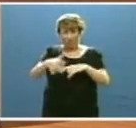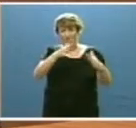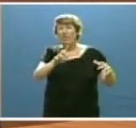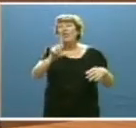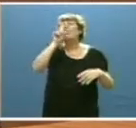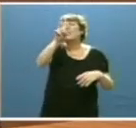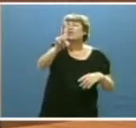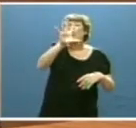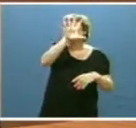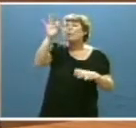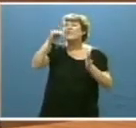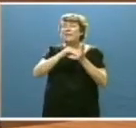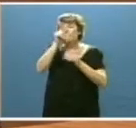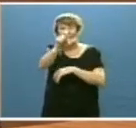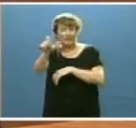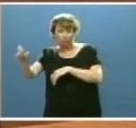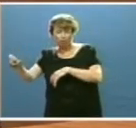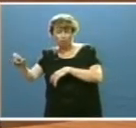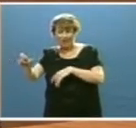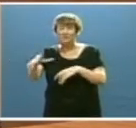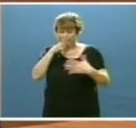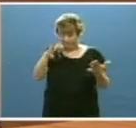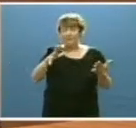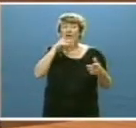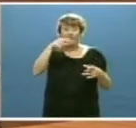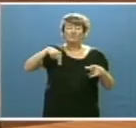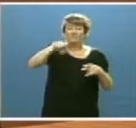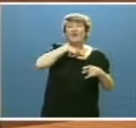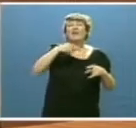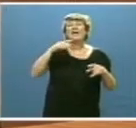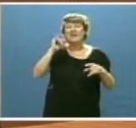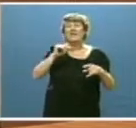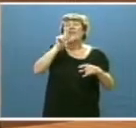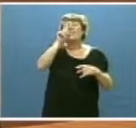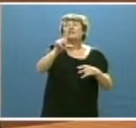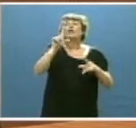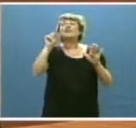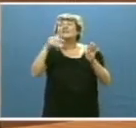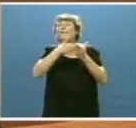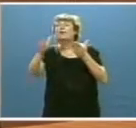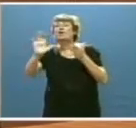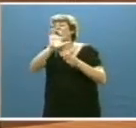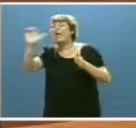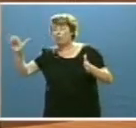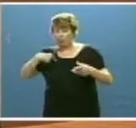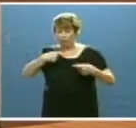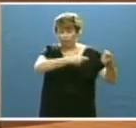150.000 personas para lo cual adoptamos con 160 millones de euros